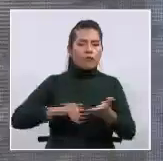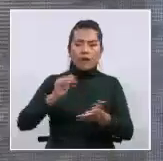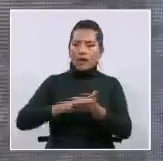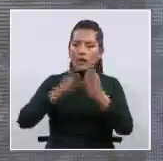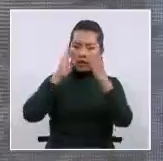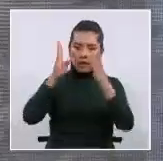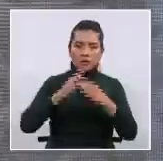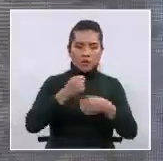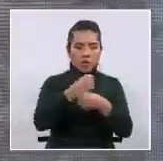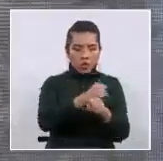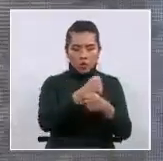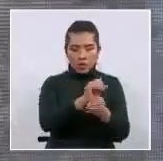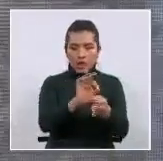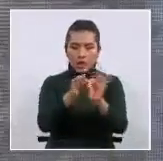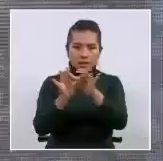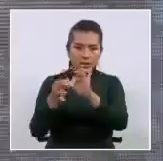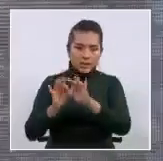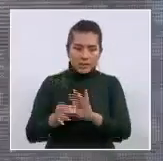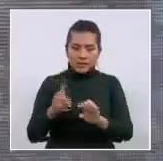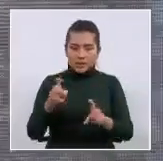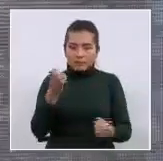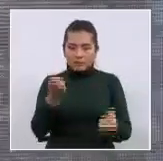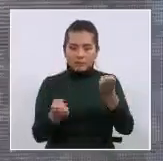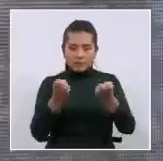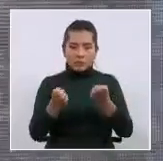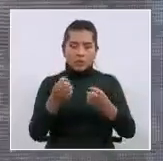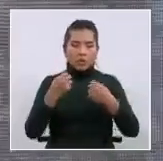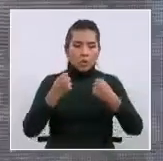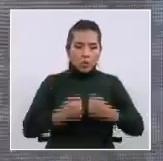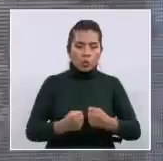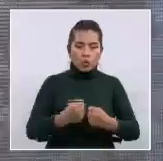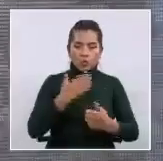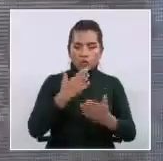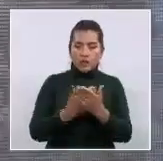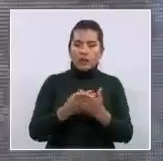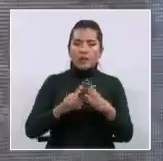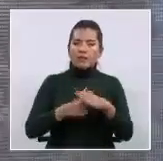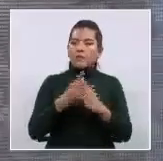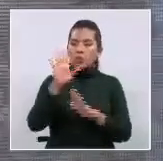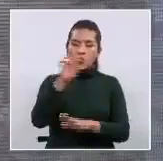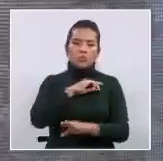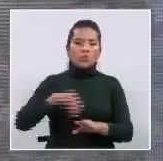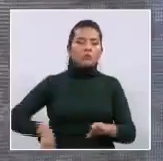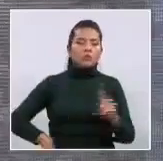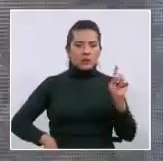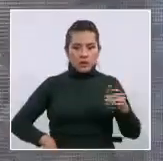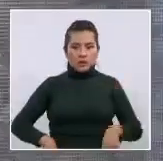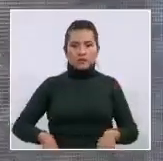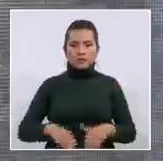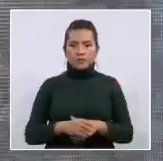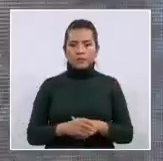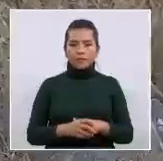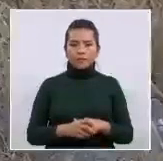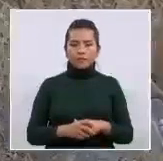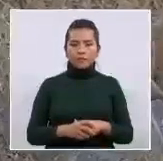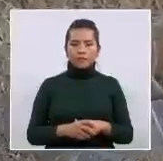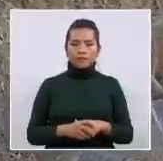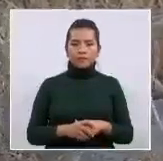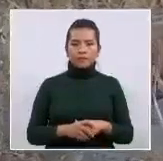en las obras de estabilización que deberían desarrollarse desde el gobierno municipal.